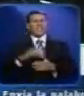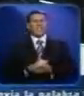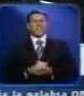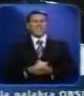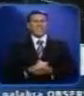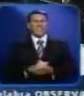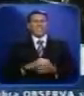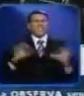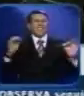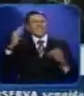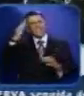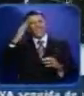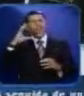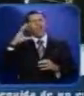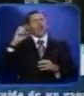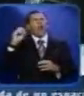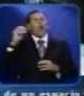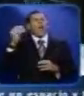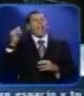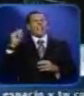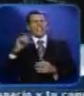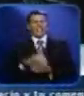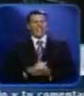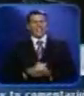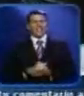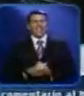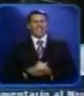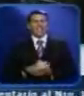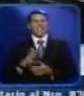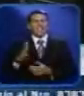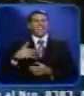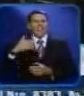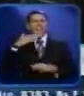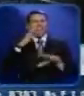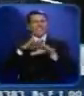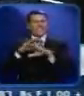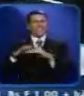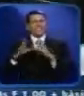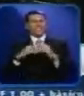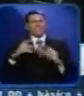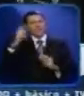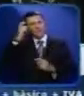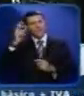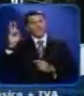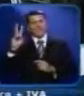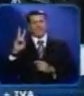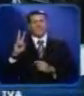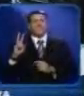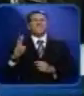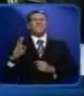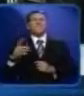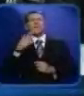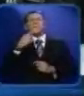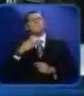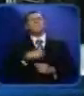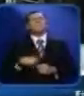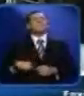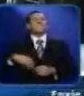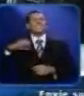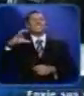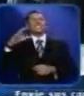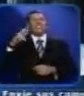Y nadie supo, ¿no?, que es un coqui. Entonces queremos avisarle a todo el pueblo venezolano que vamos a estar en el Michocosuela y eso va a estar,